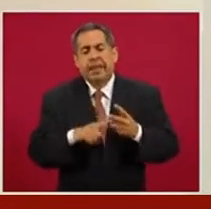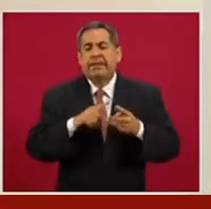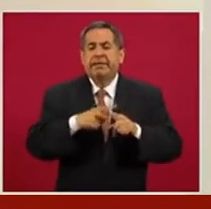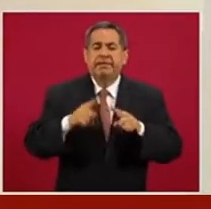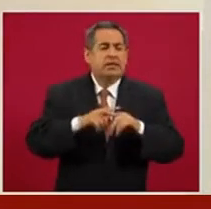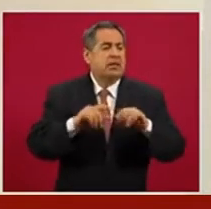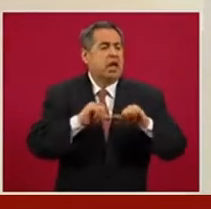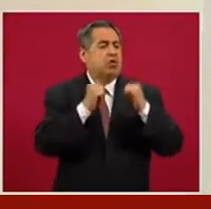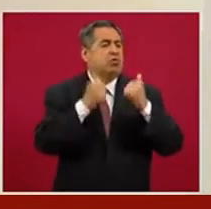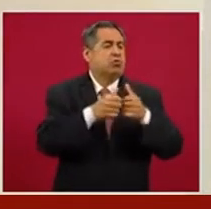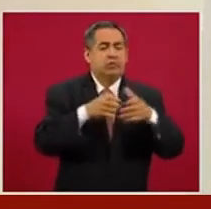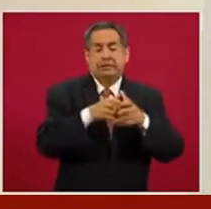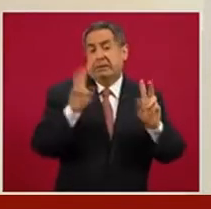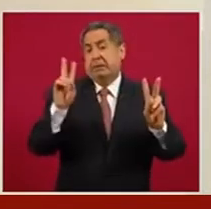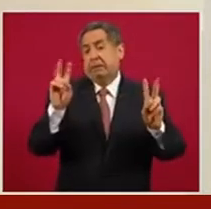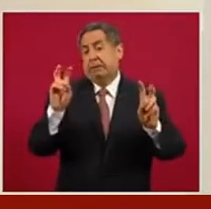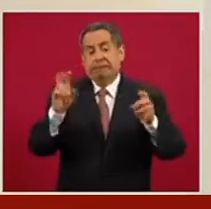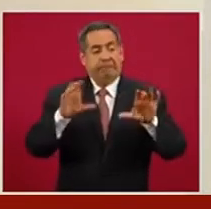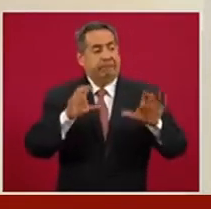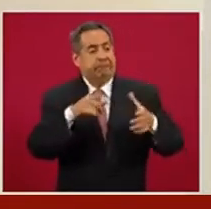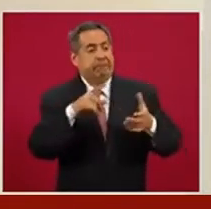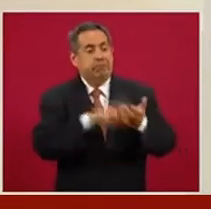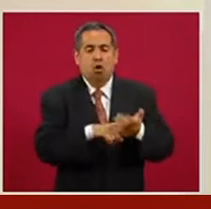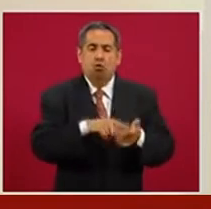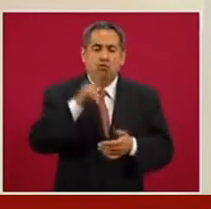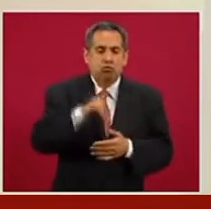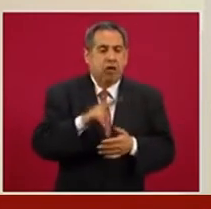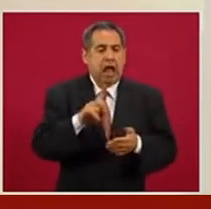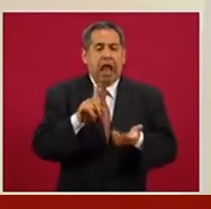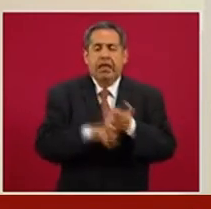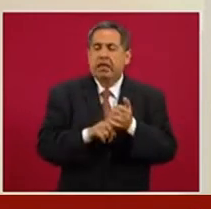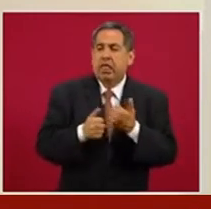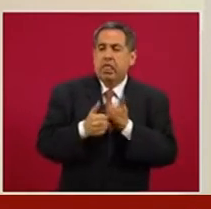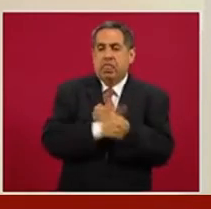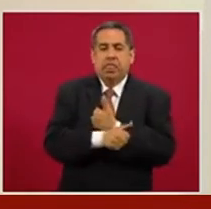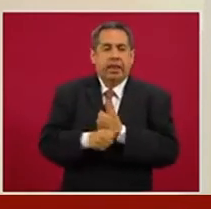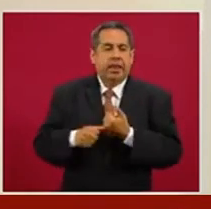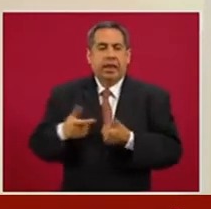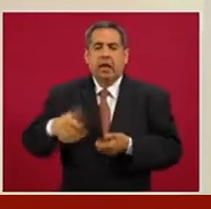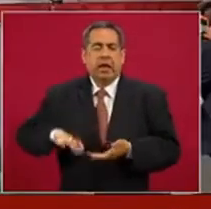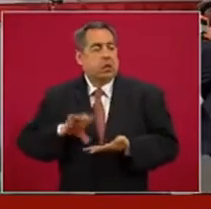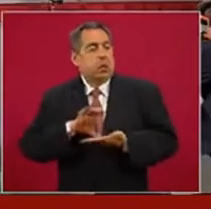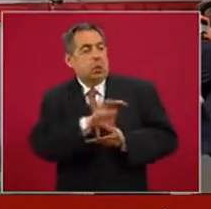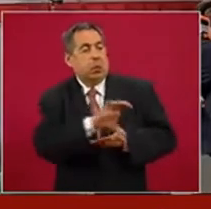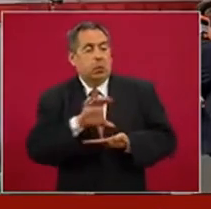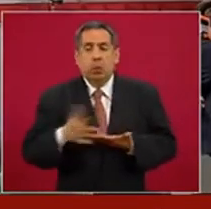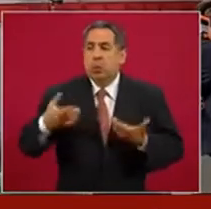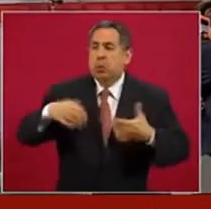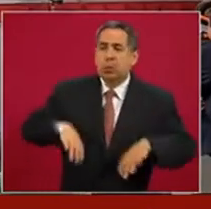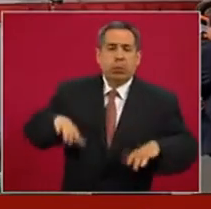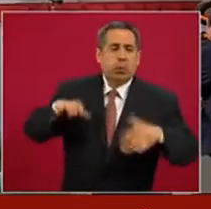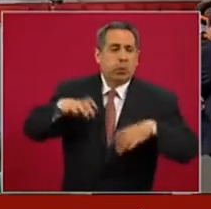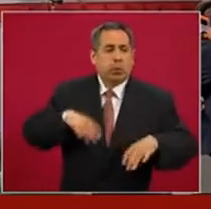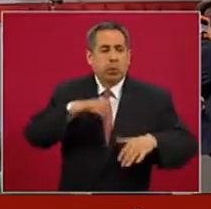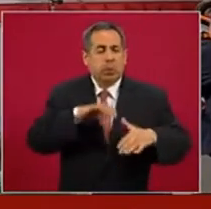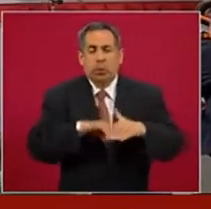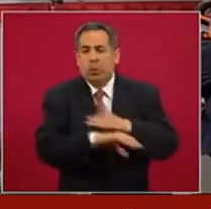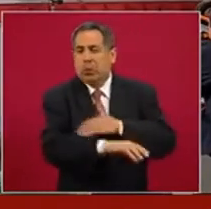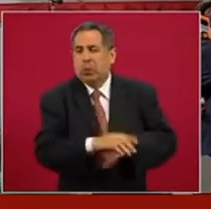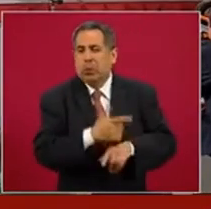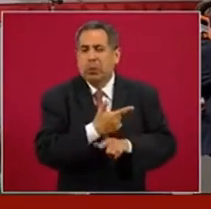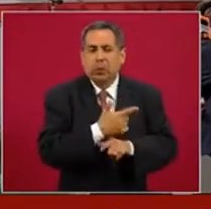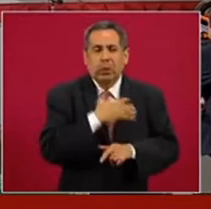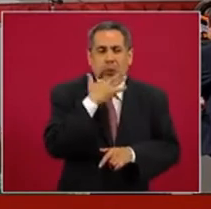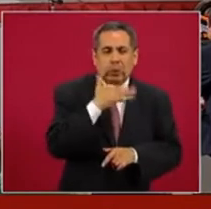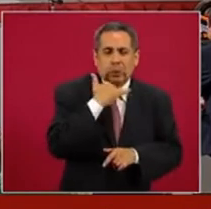organizaciones ciudadanas, entre comillas, que eran en realidad tapaderas para el saqueo del erario, el lavado de dinero y la privatización